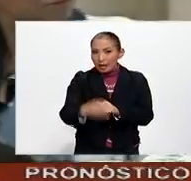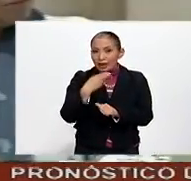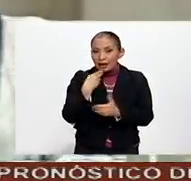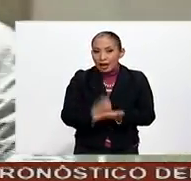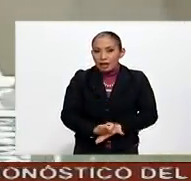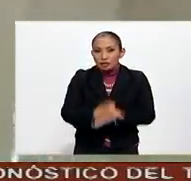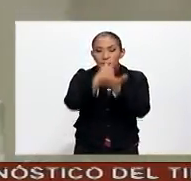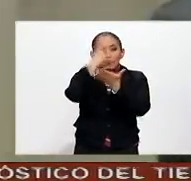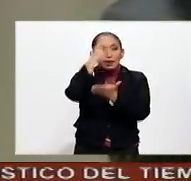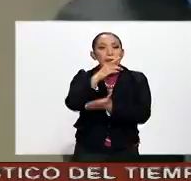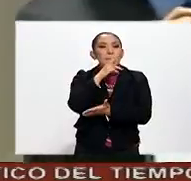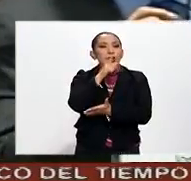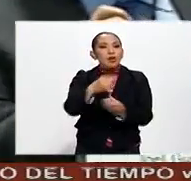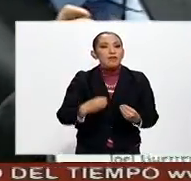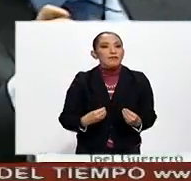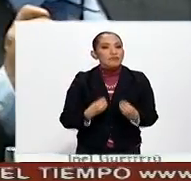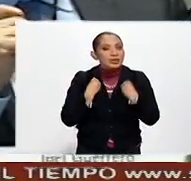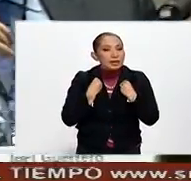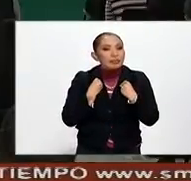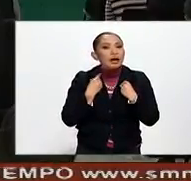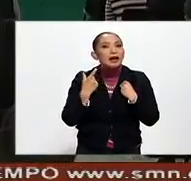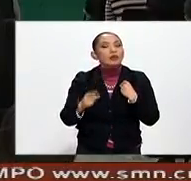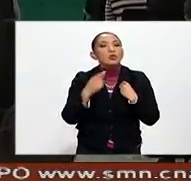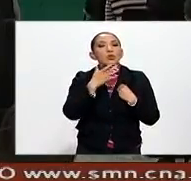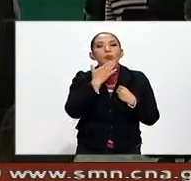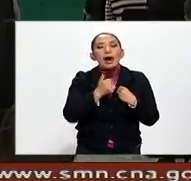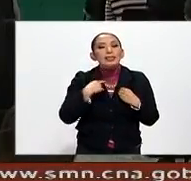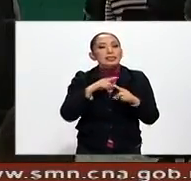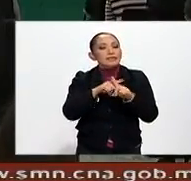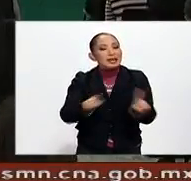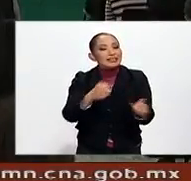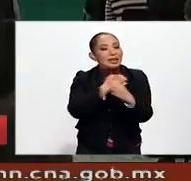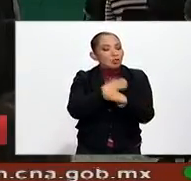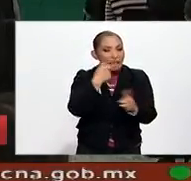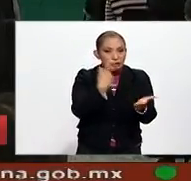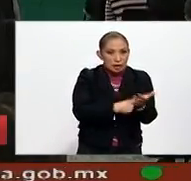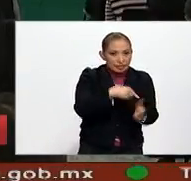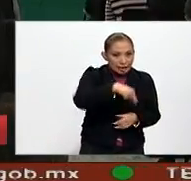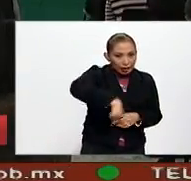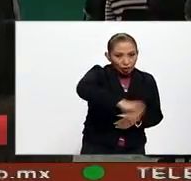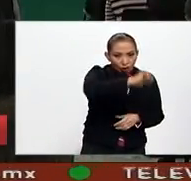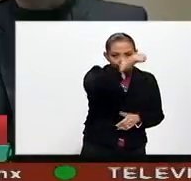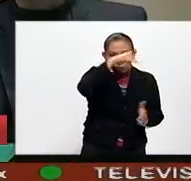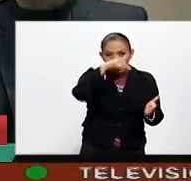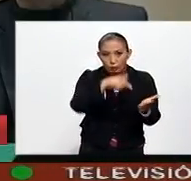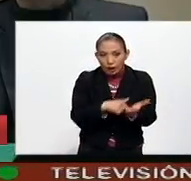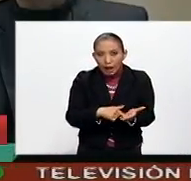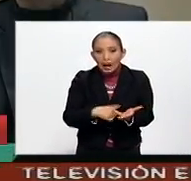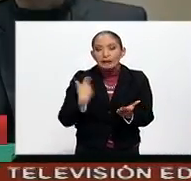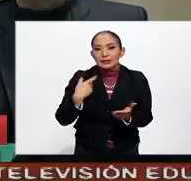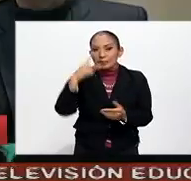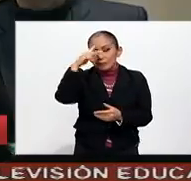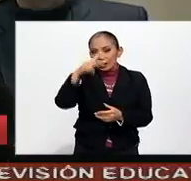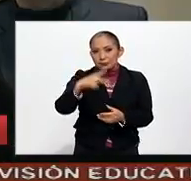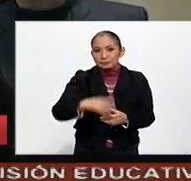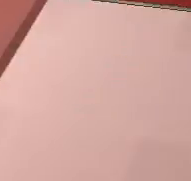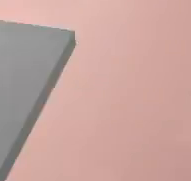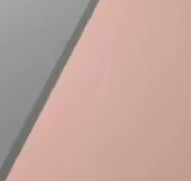para mejorar su calidad de vida sin que exista diferencia con la educación que se imparte en otras partes del